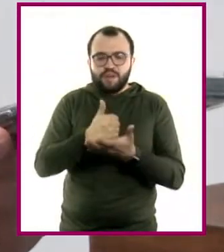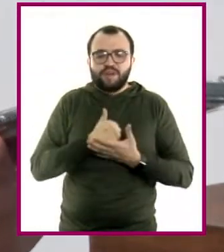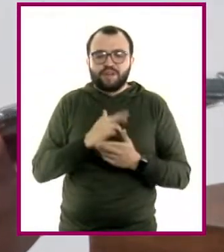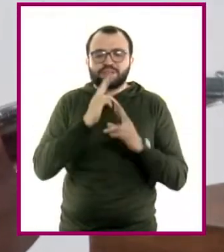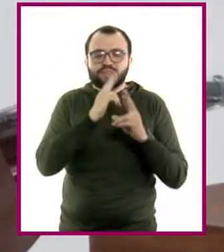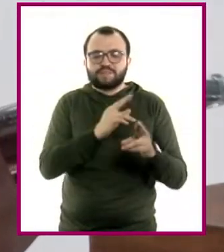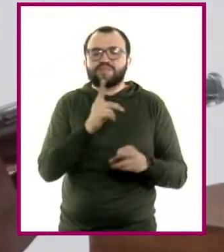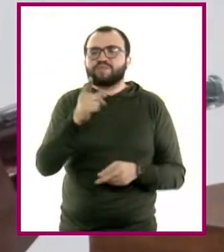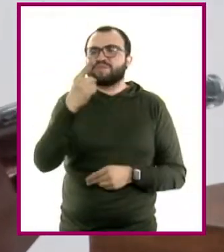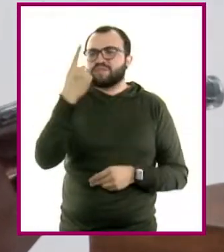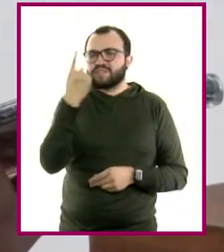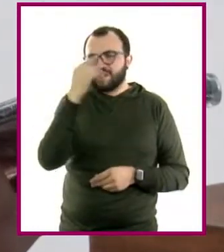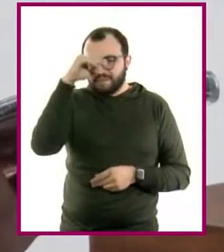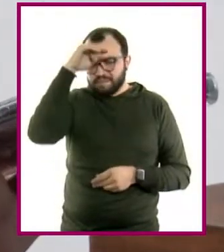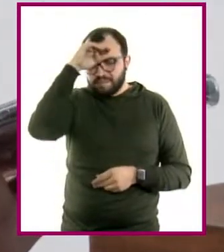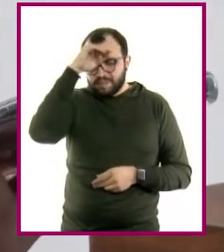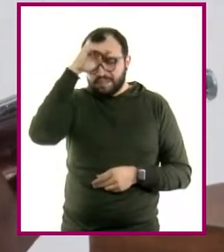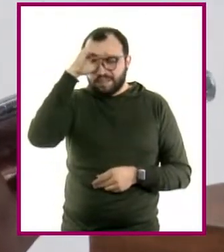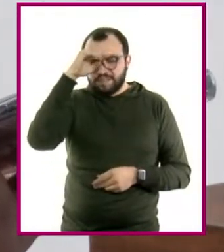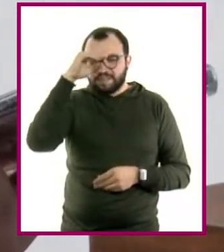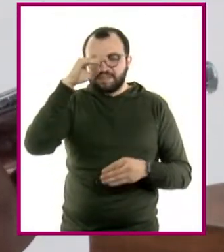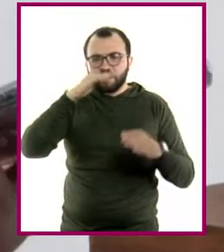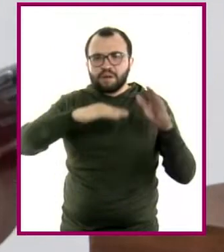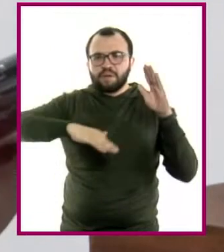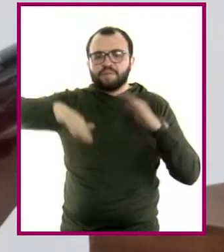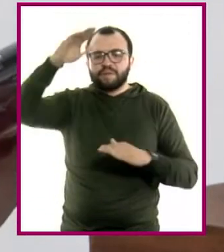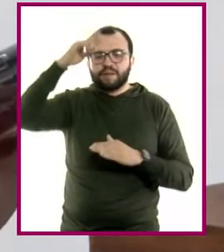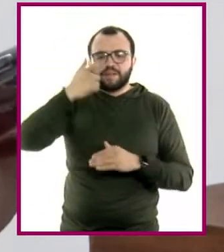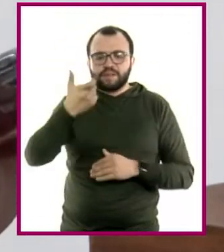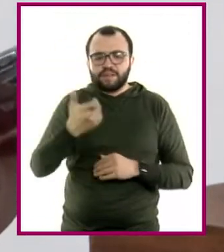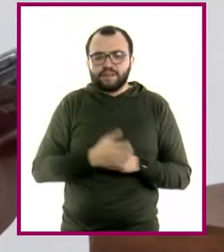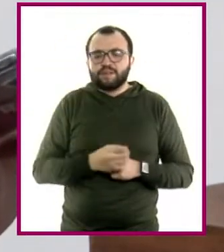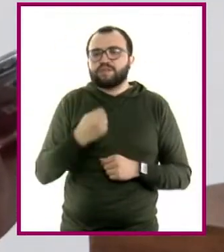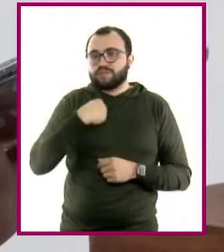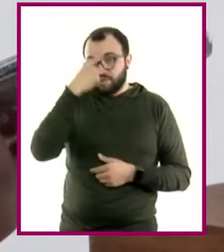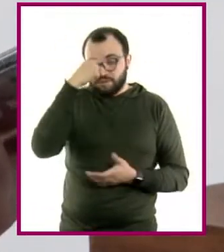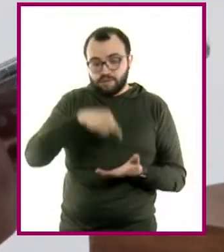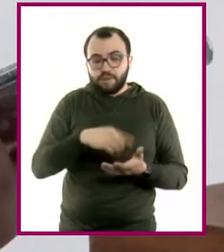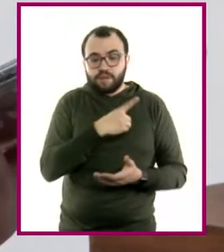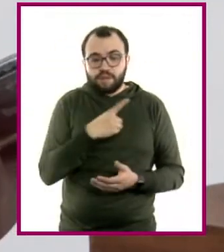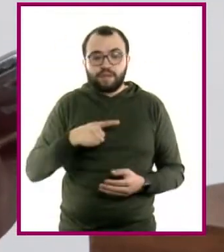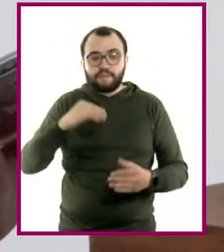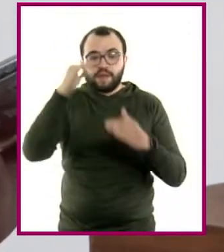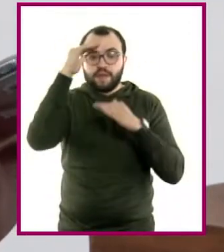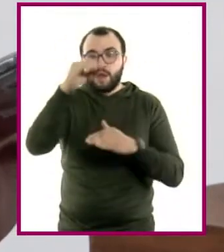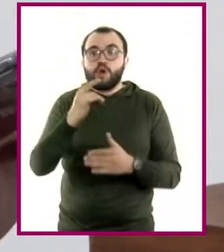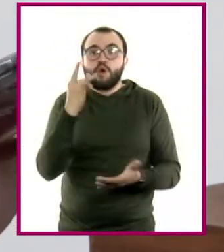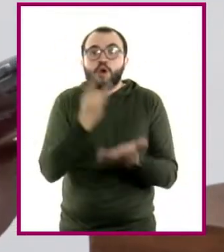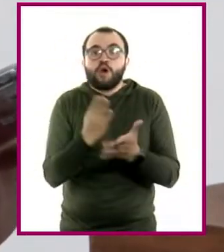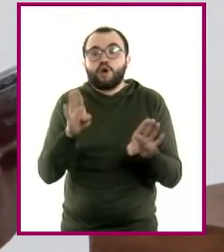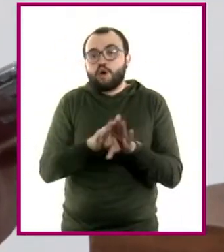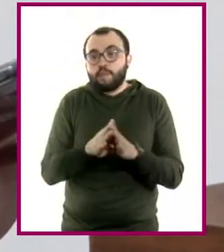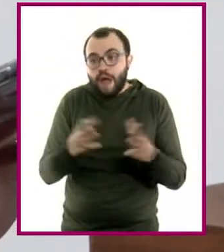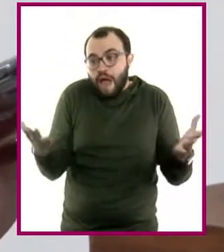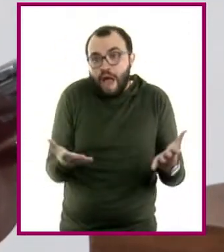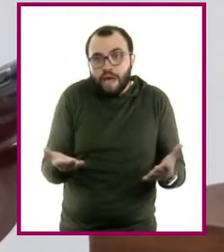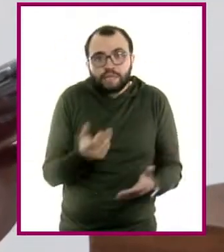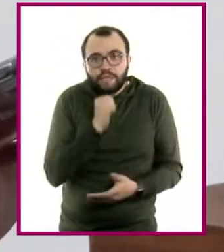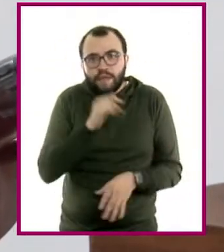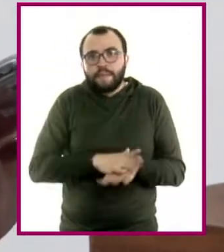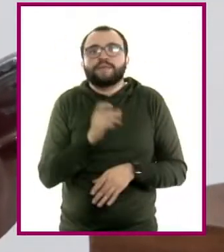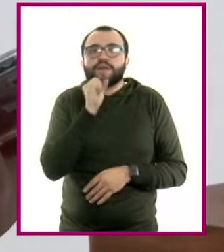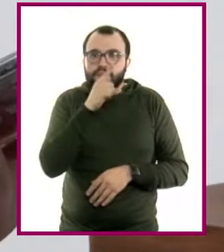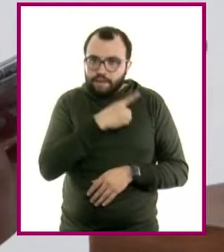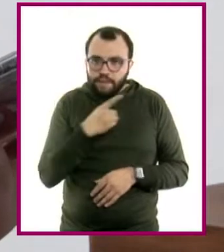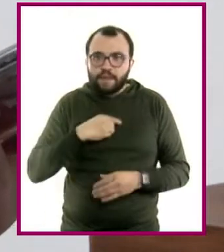qué opinas del crecimiento económico? Creo que debe tener límites. No solo es producir por producir. También tenemos que cuidar la